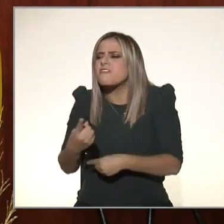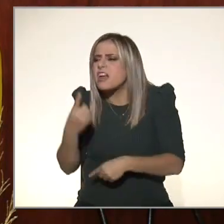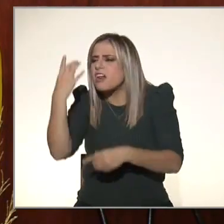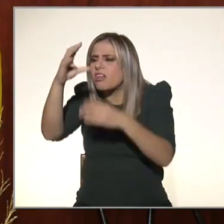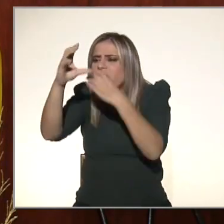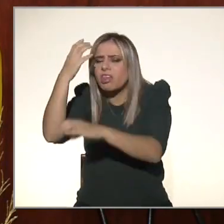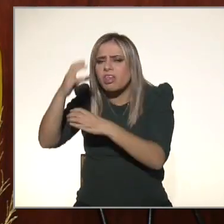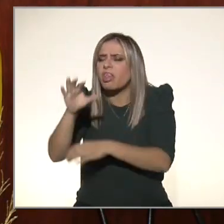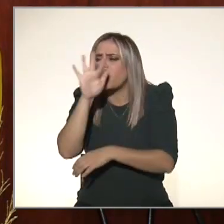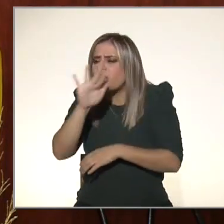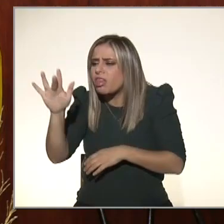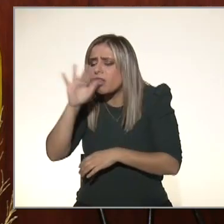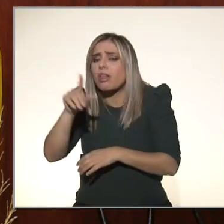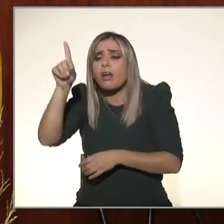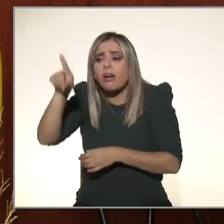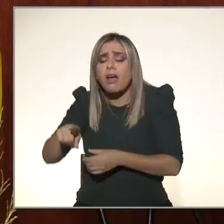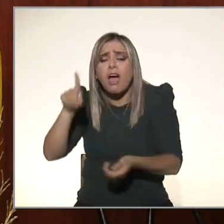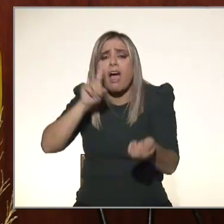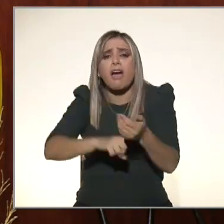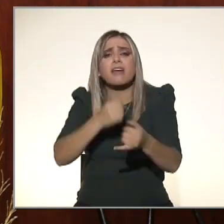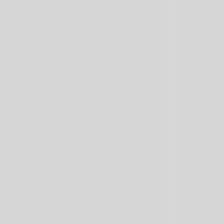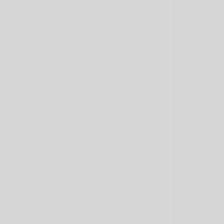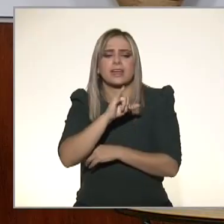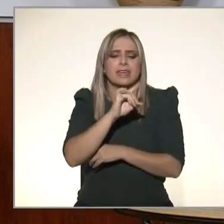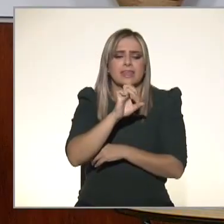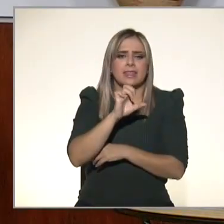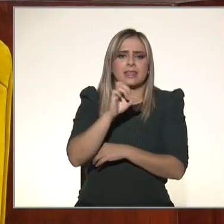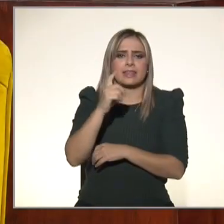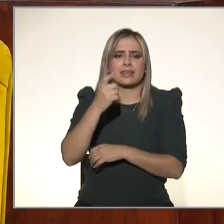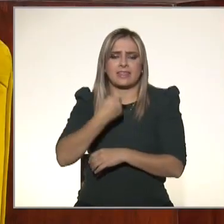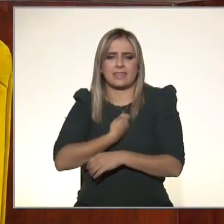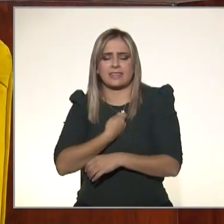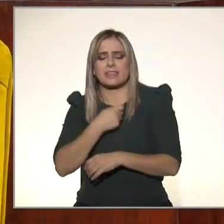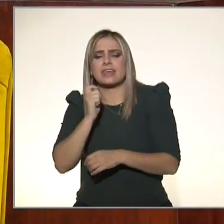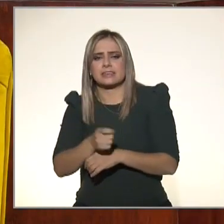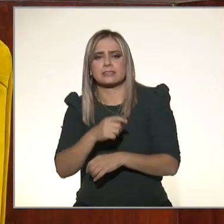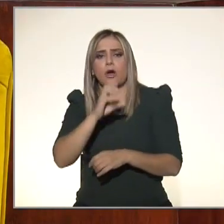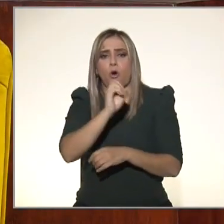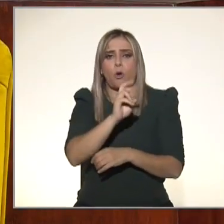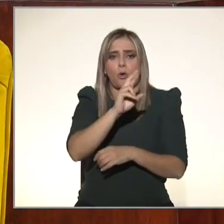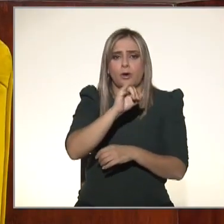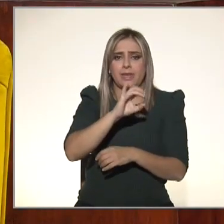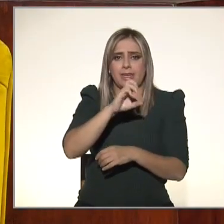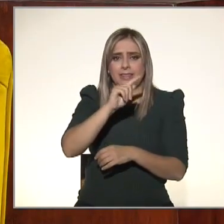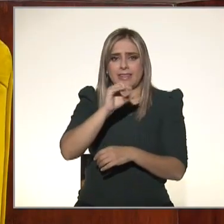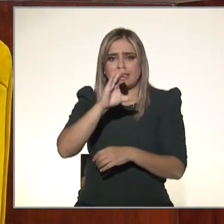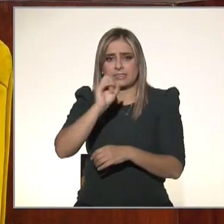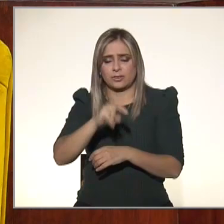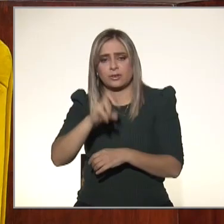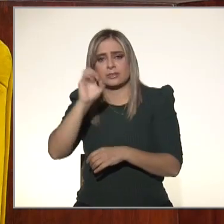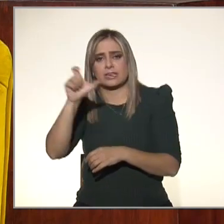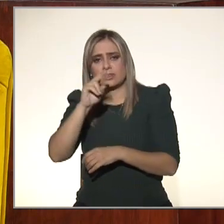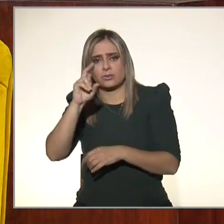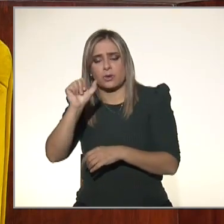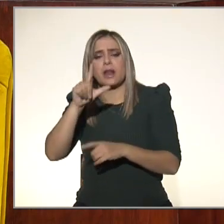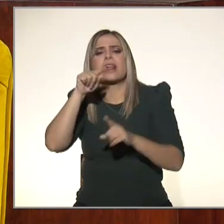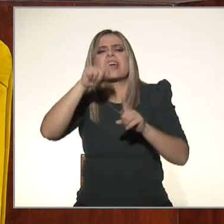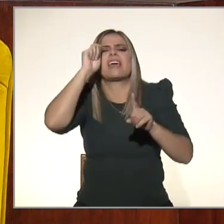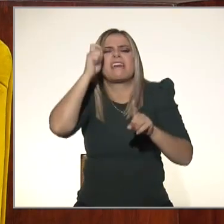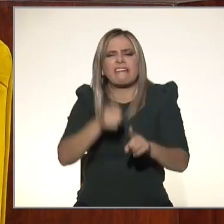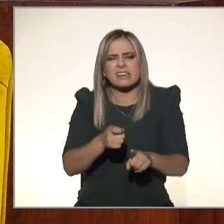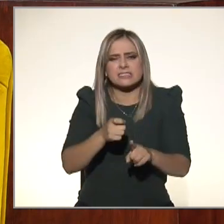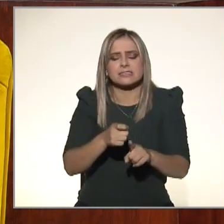el dispositivo y quién sabe qué están viendo. La orientación sexual tiene que ver con eso justamente, ¿no?